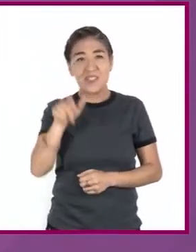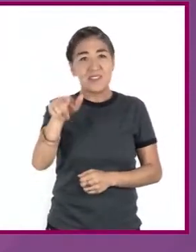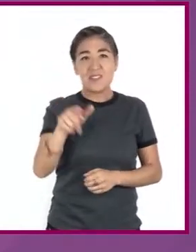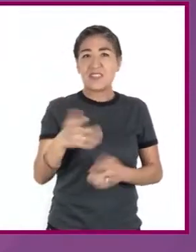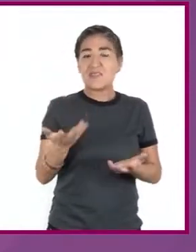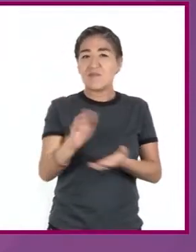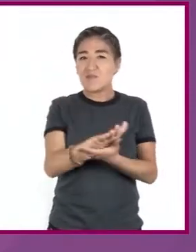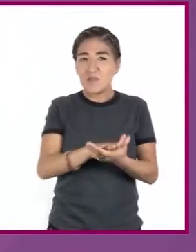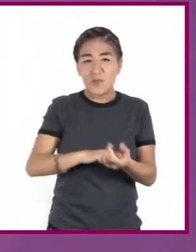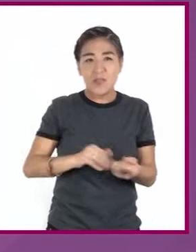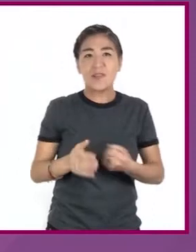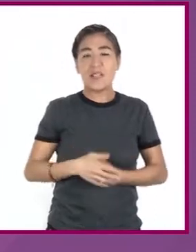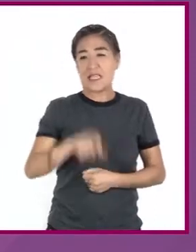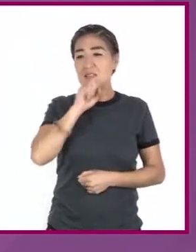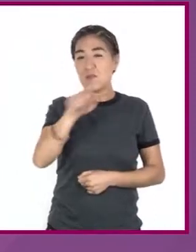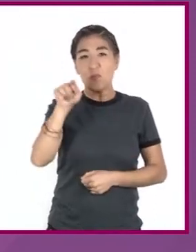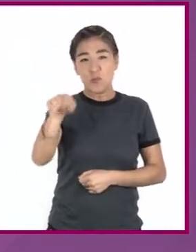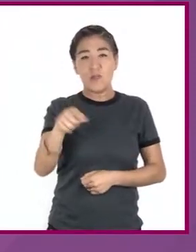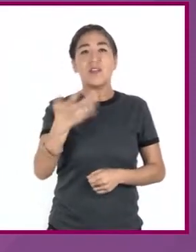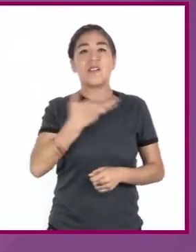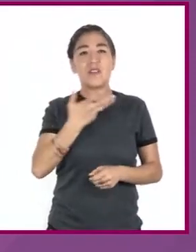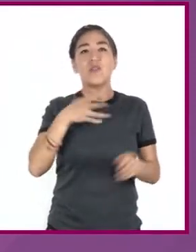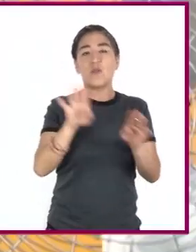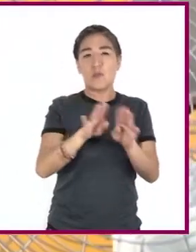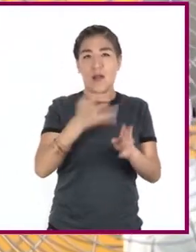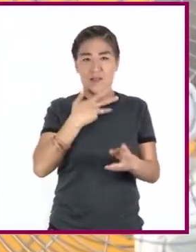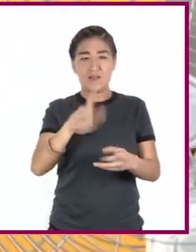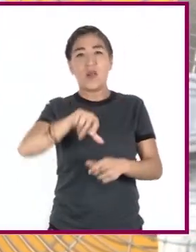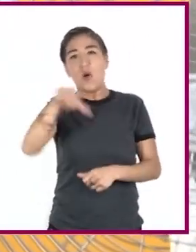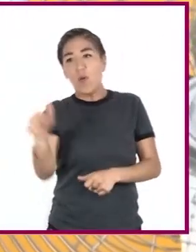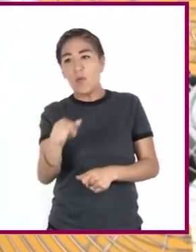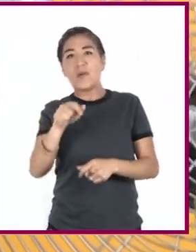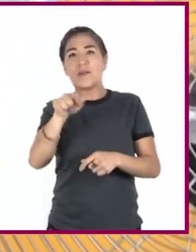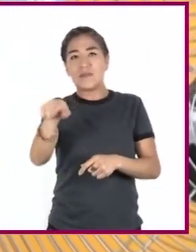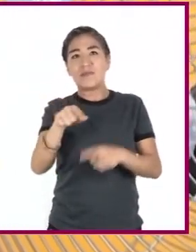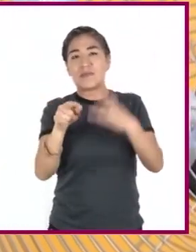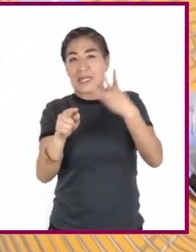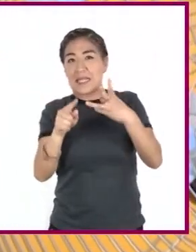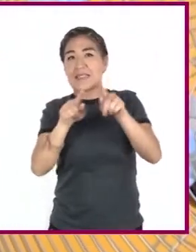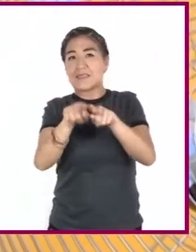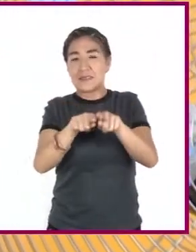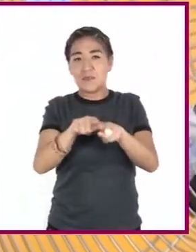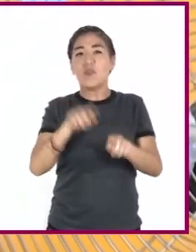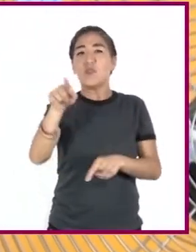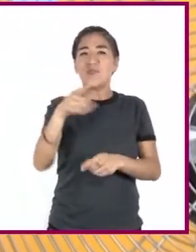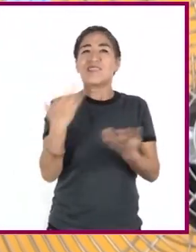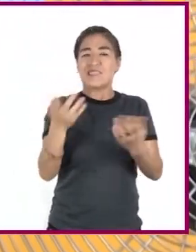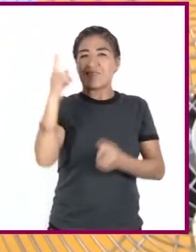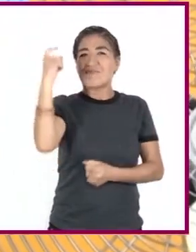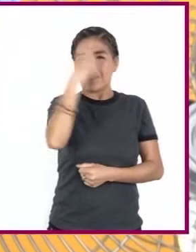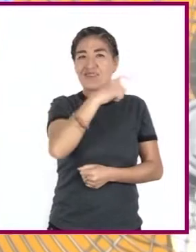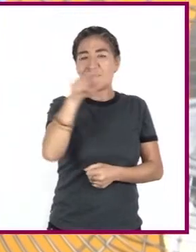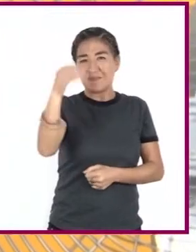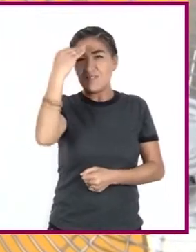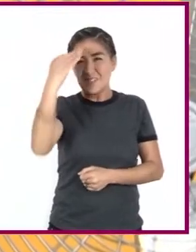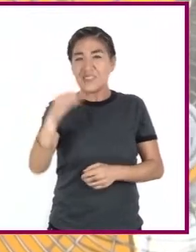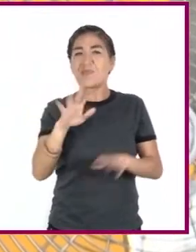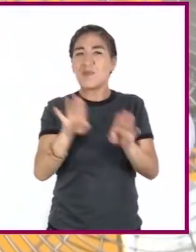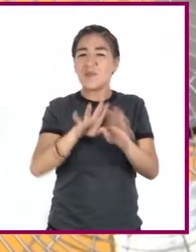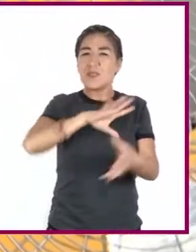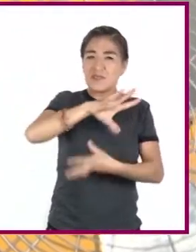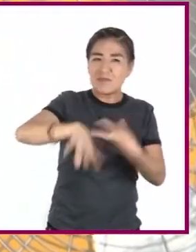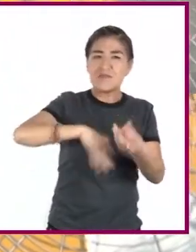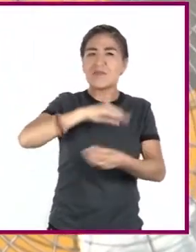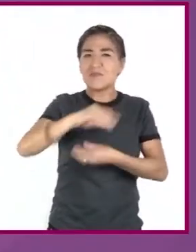económicos. Además, bueno, usted tenía otros 3 hermanos, ¿no? Me imagino que pasó tiempos muy difíciles. ¿Cómo fue